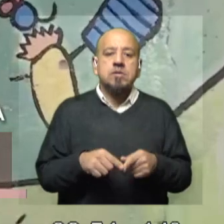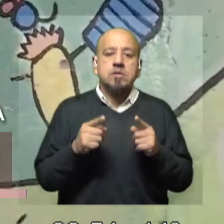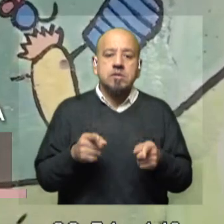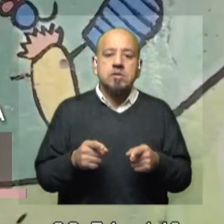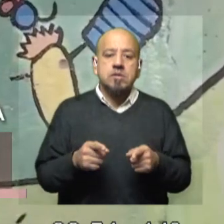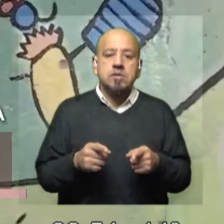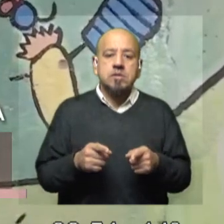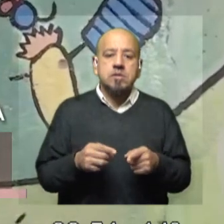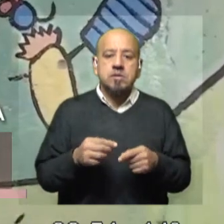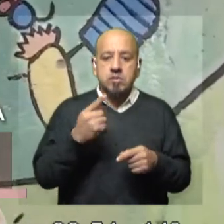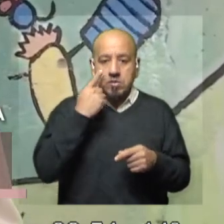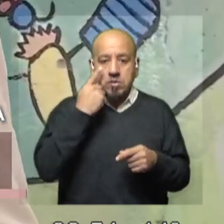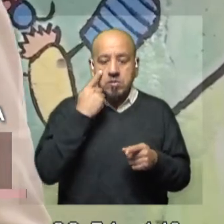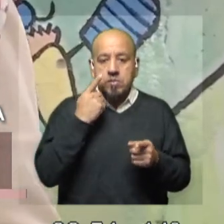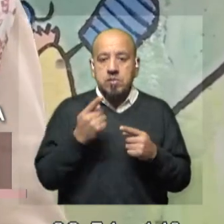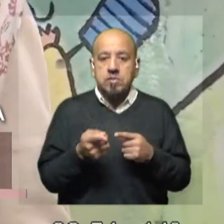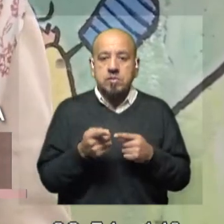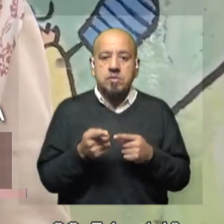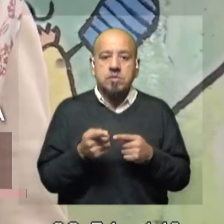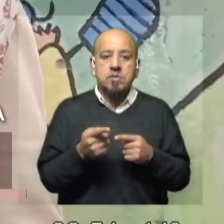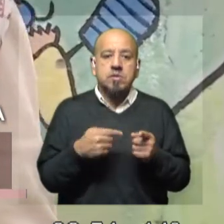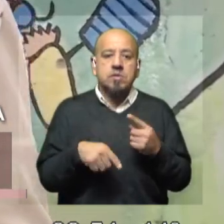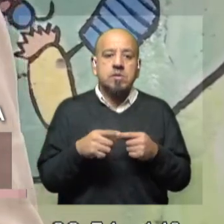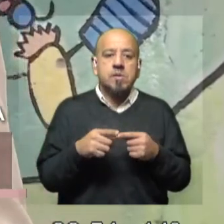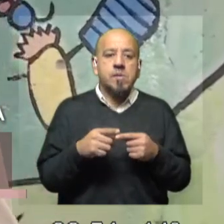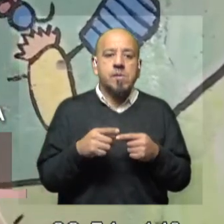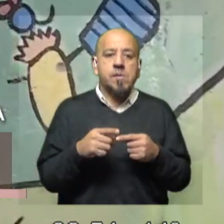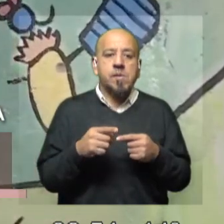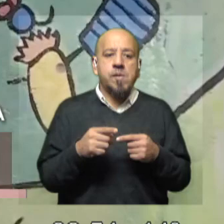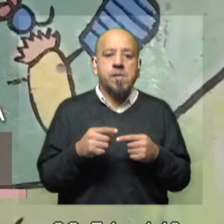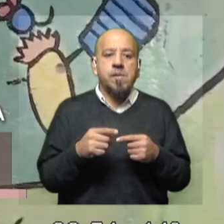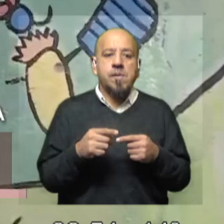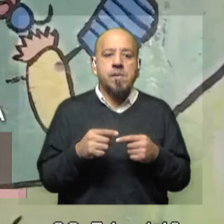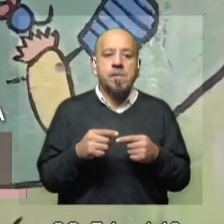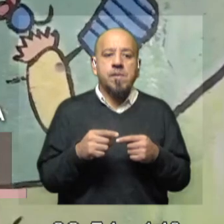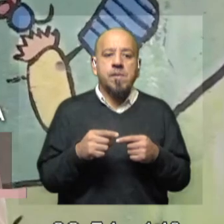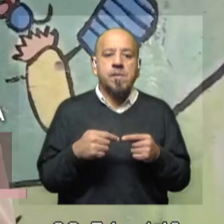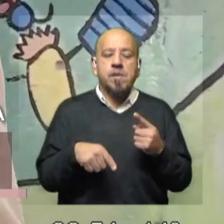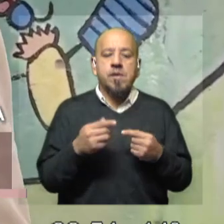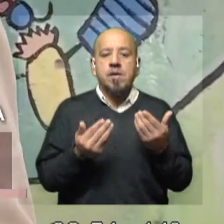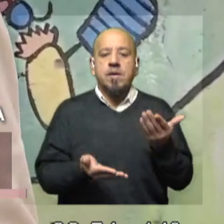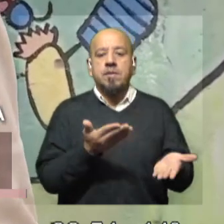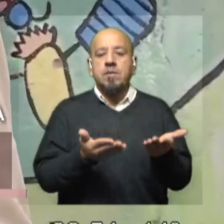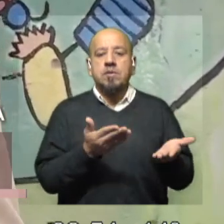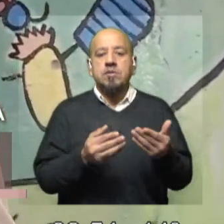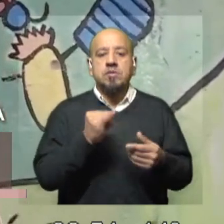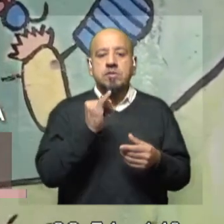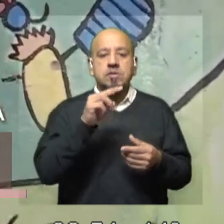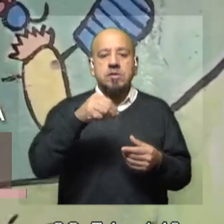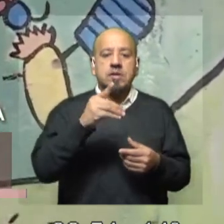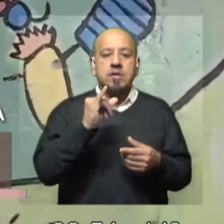una evidencia empírica sacada desde el instrumento que se aplicó, que es la evaluación INDI, que nos